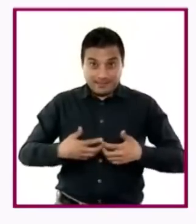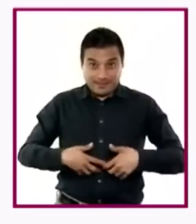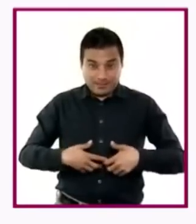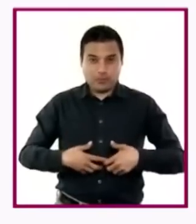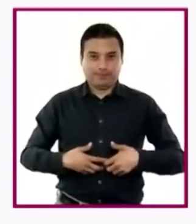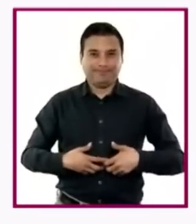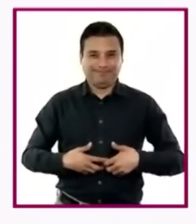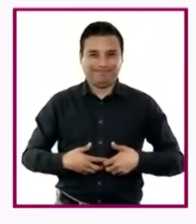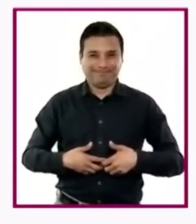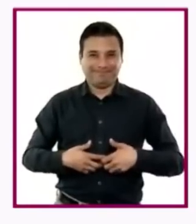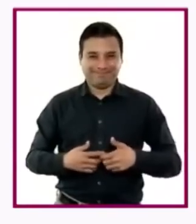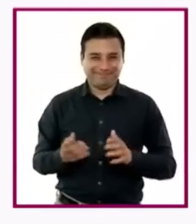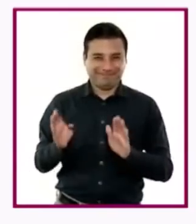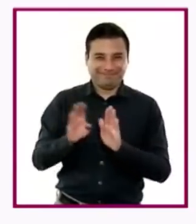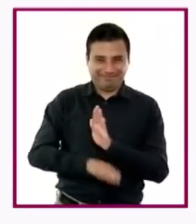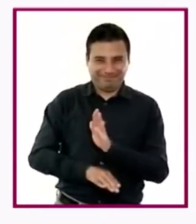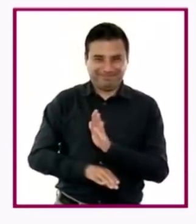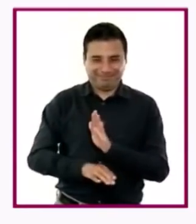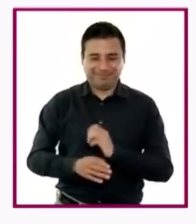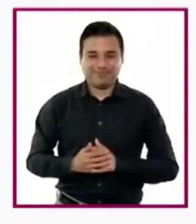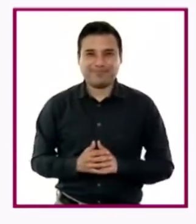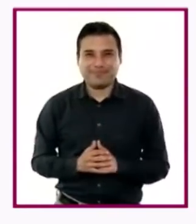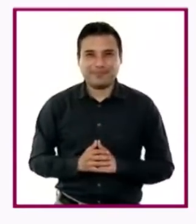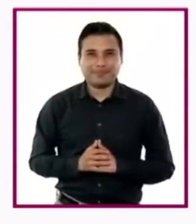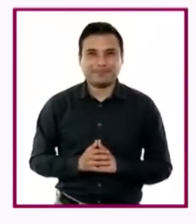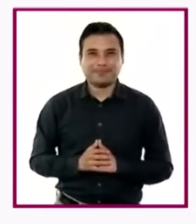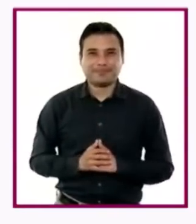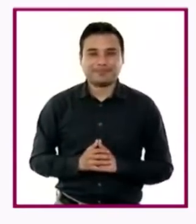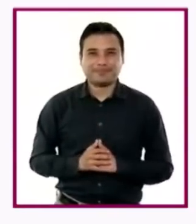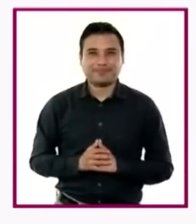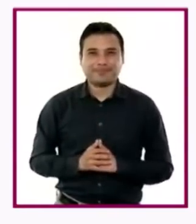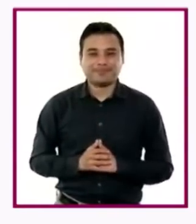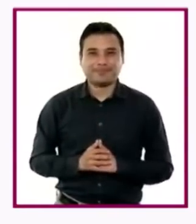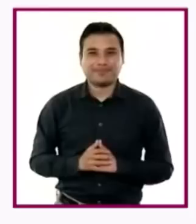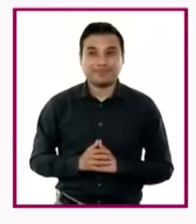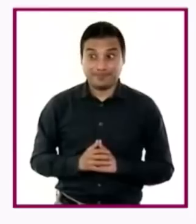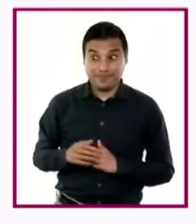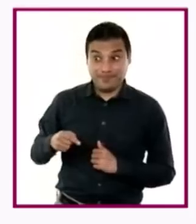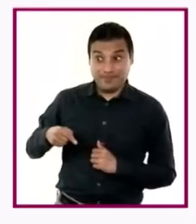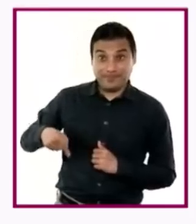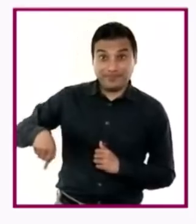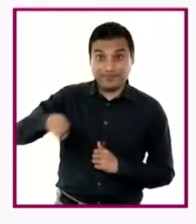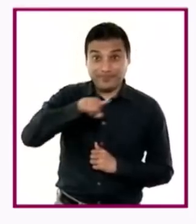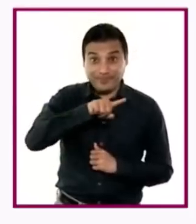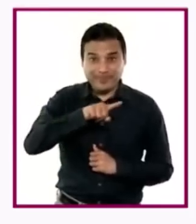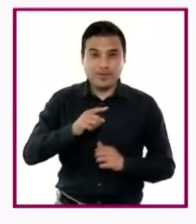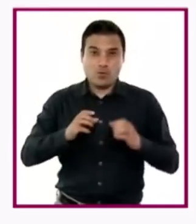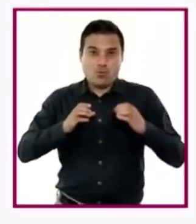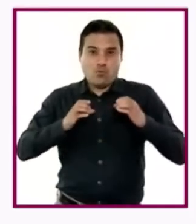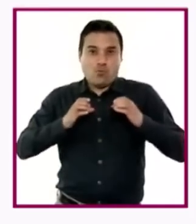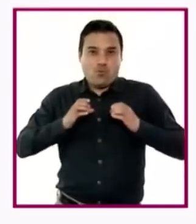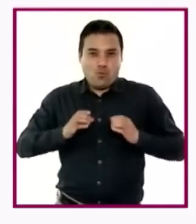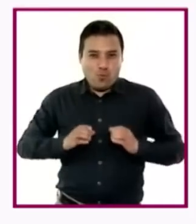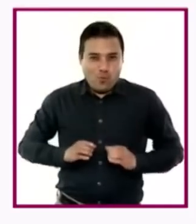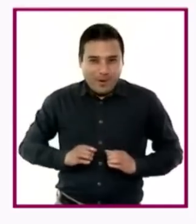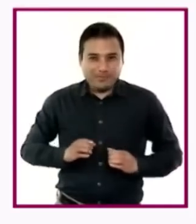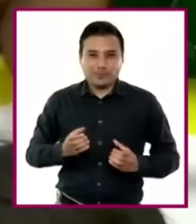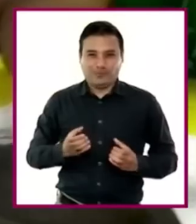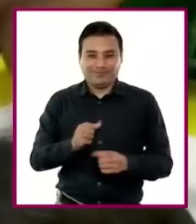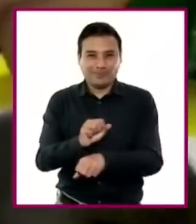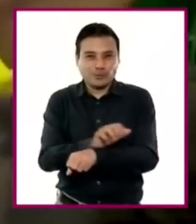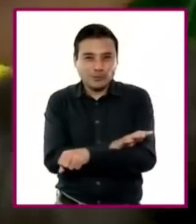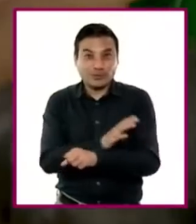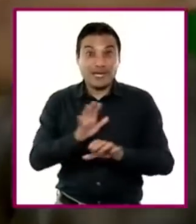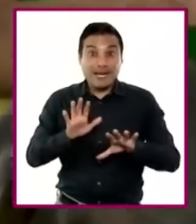los cambios físicos y emocionales que presentan durante la pubertad y adolescencia